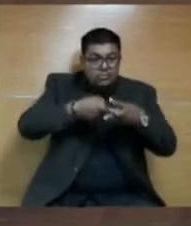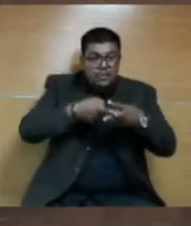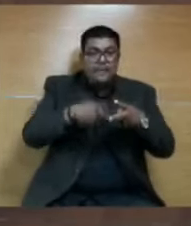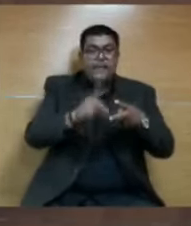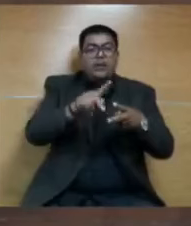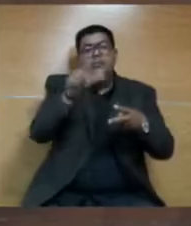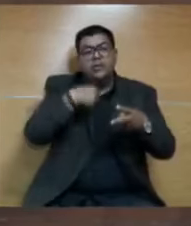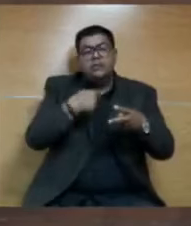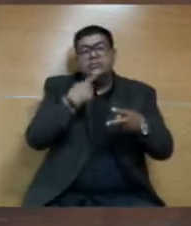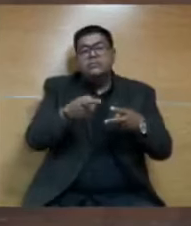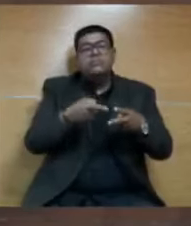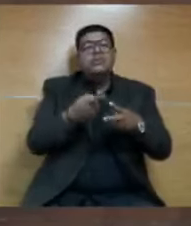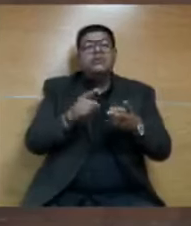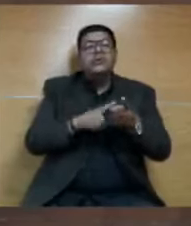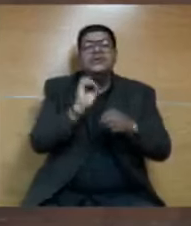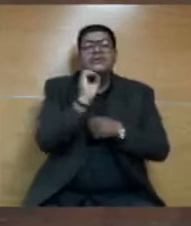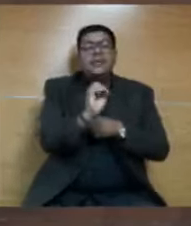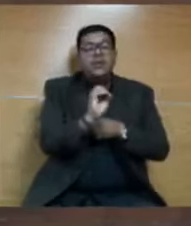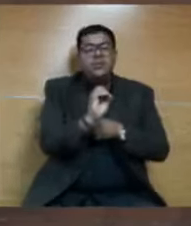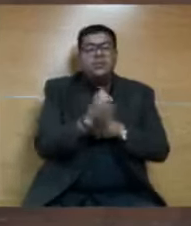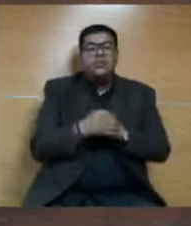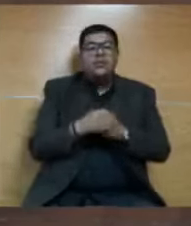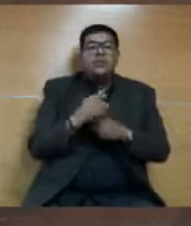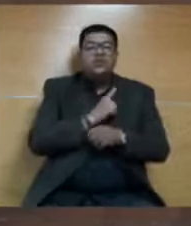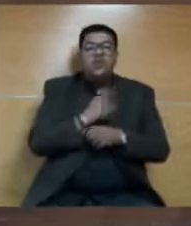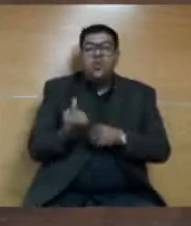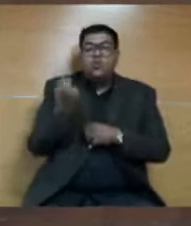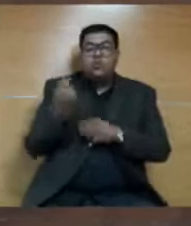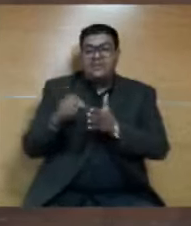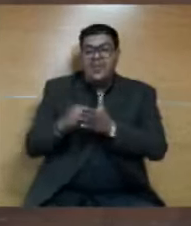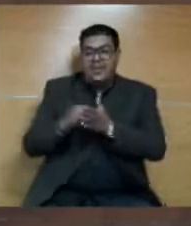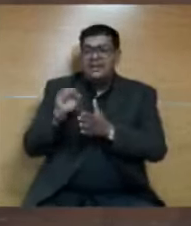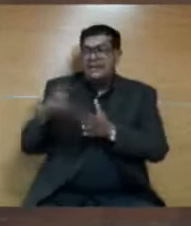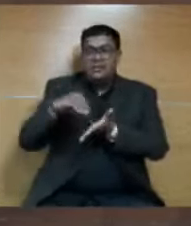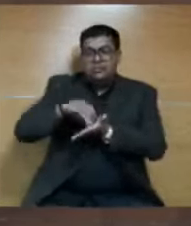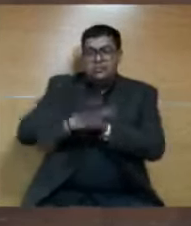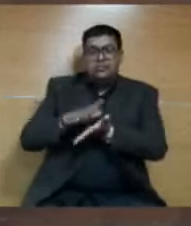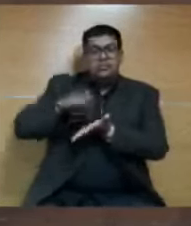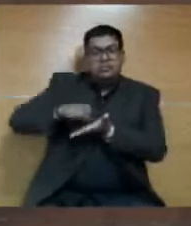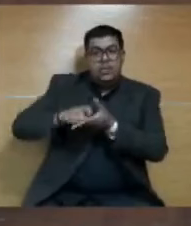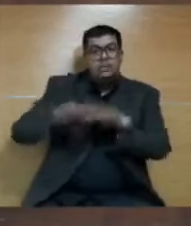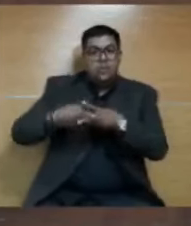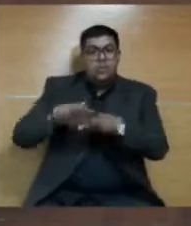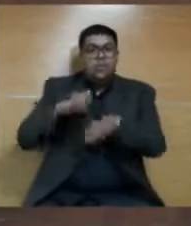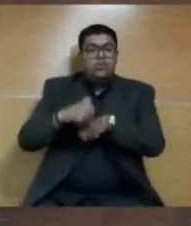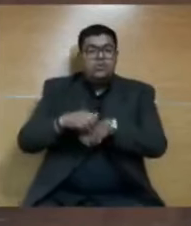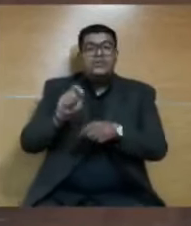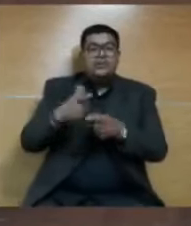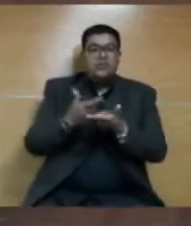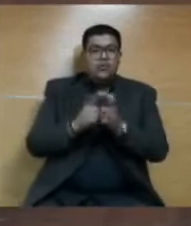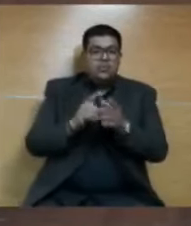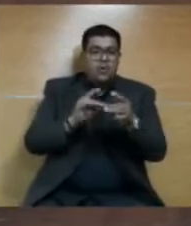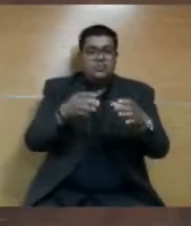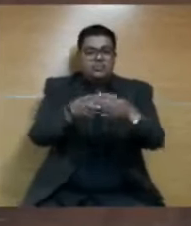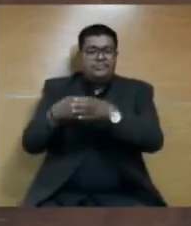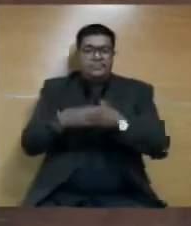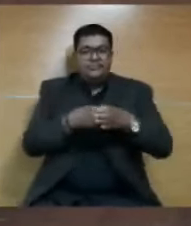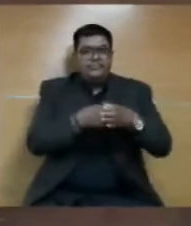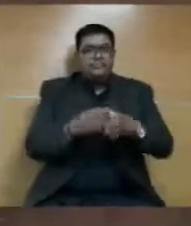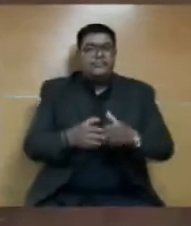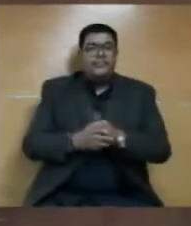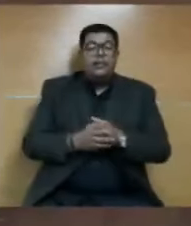pero finalmente se computaron en cero, a excepción de una, lo cual obra en las actas circunstanciadas de los grupos de recuento.